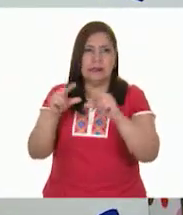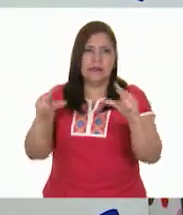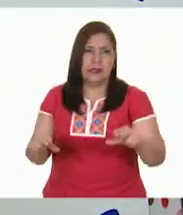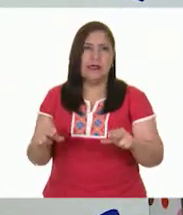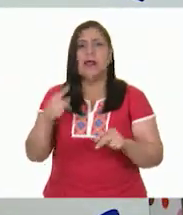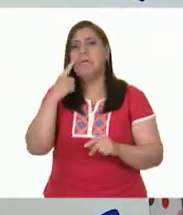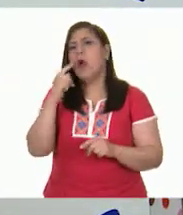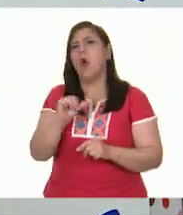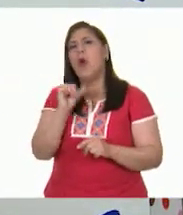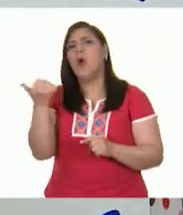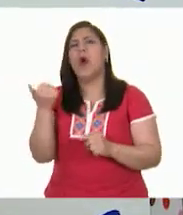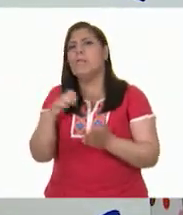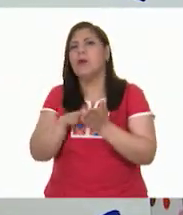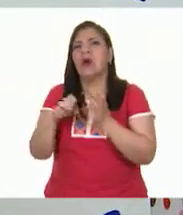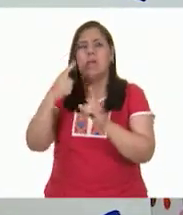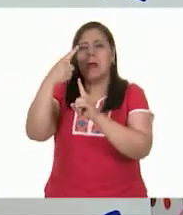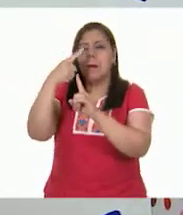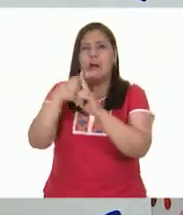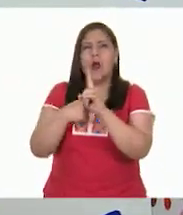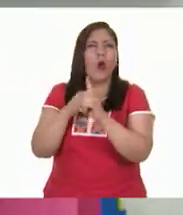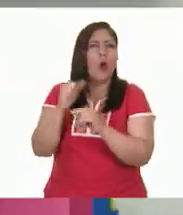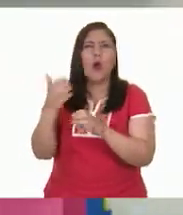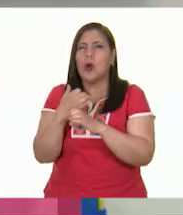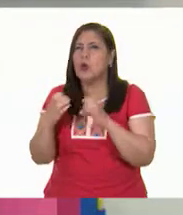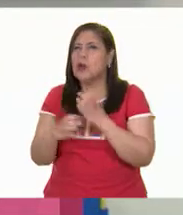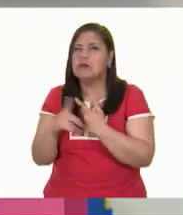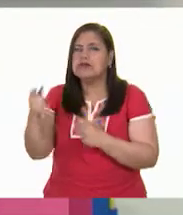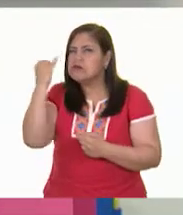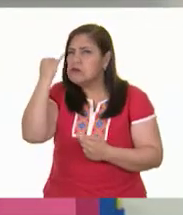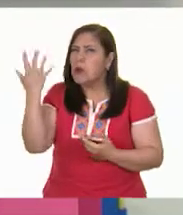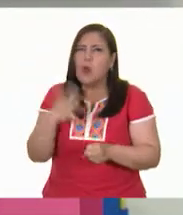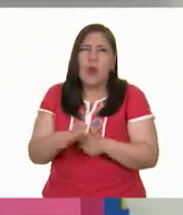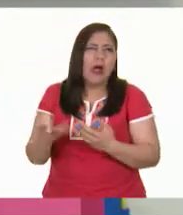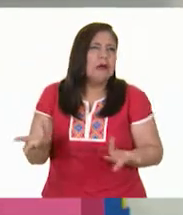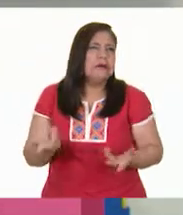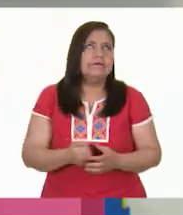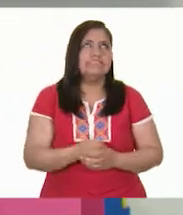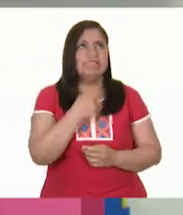temperatura que baja? ¿Se te ocurre alguno?